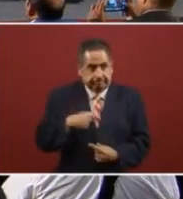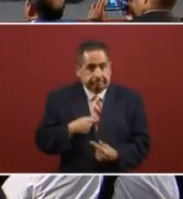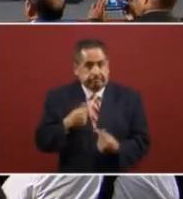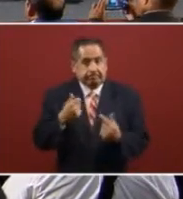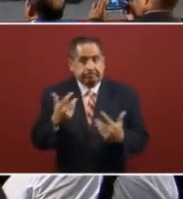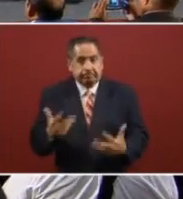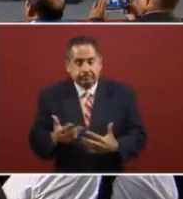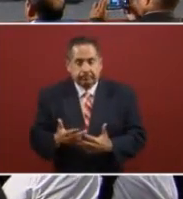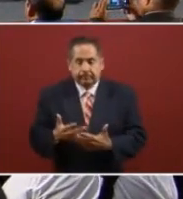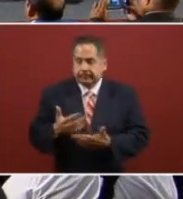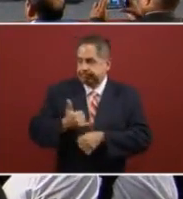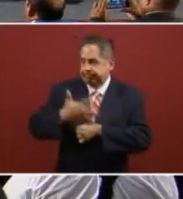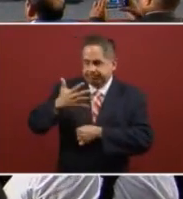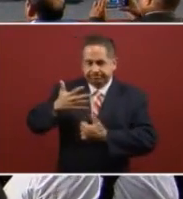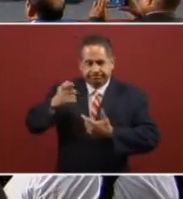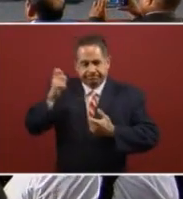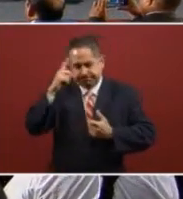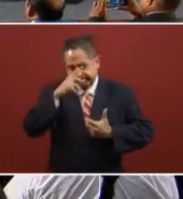muy incómoda,